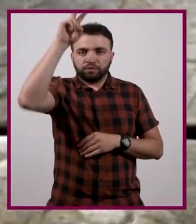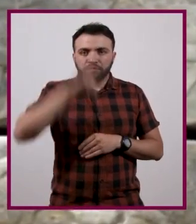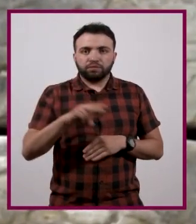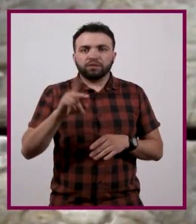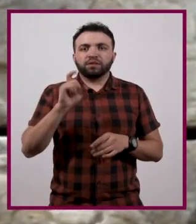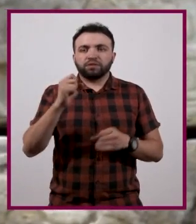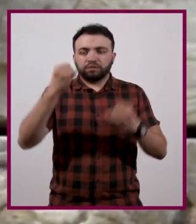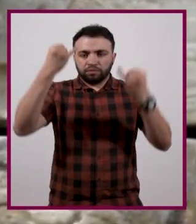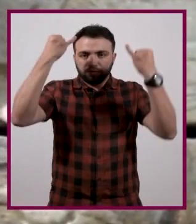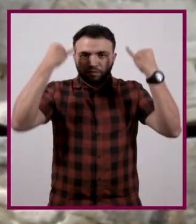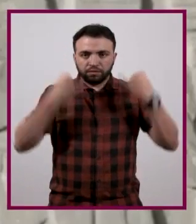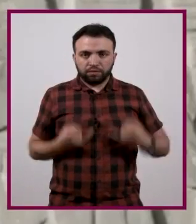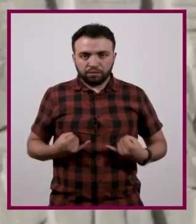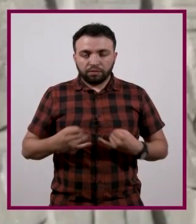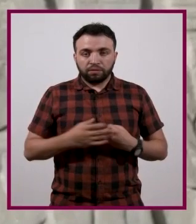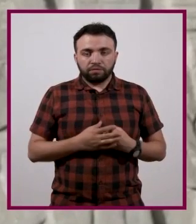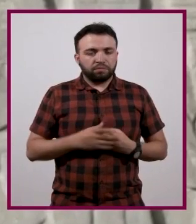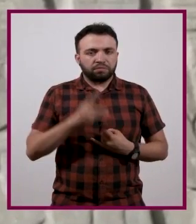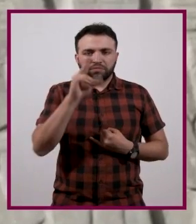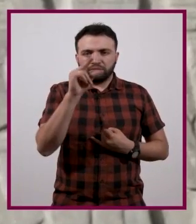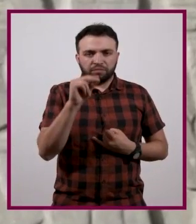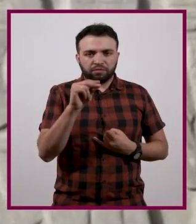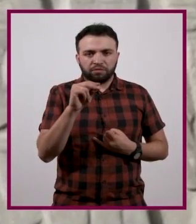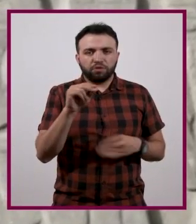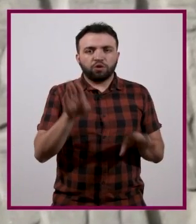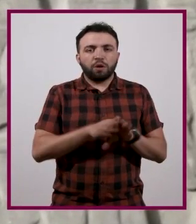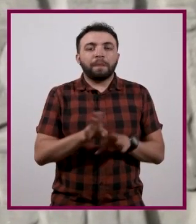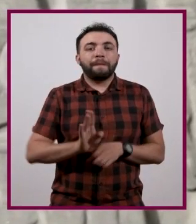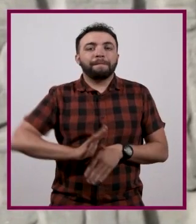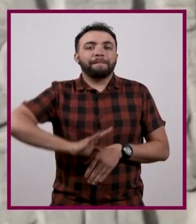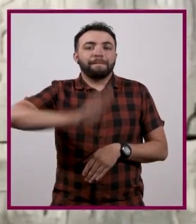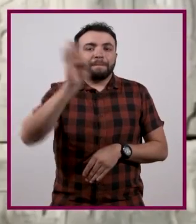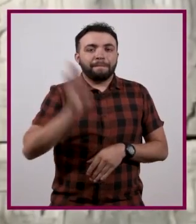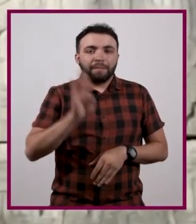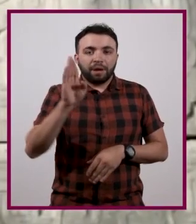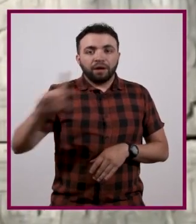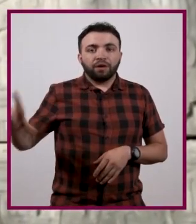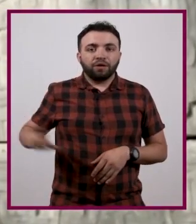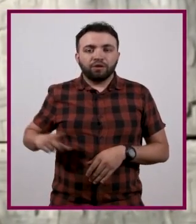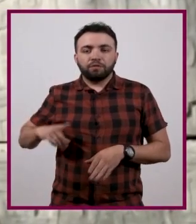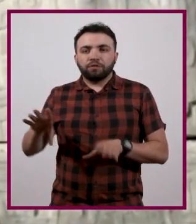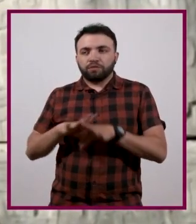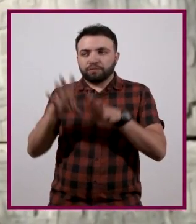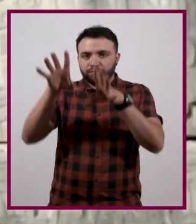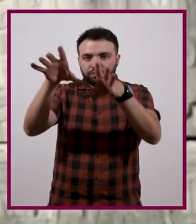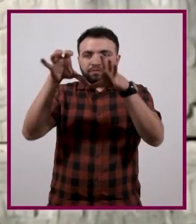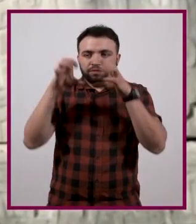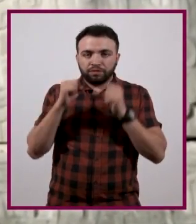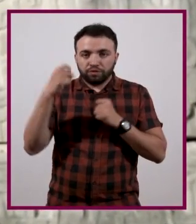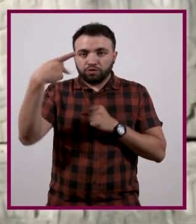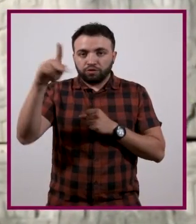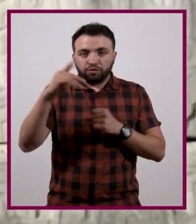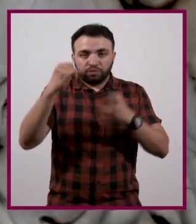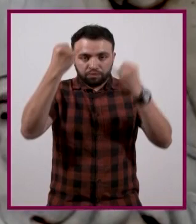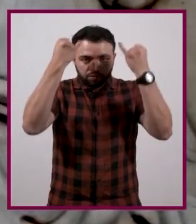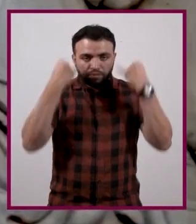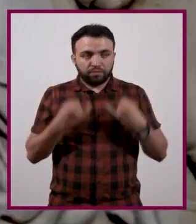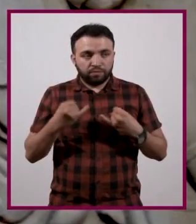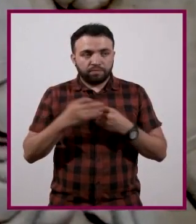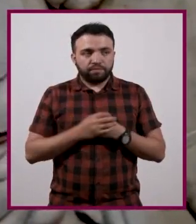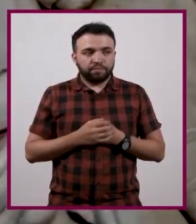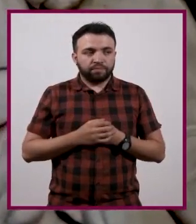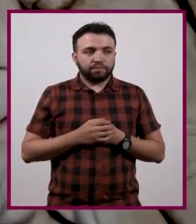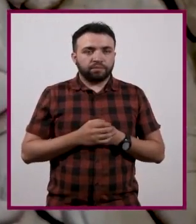físicos particulares, sino simbolizan al gobernante al atrapar su imagen. Conmemoran a